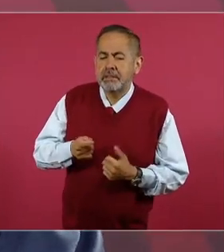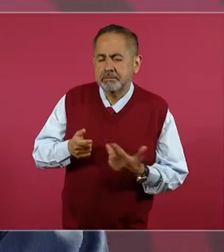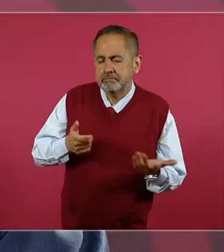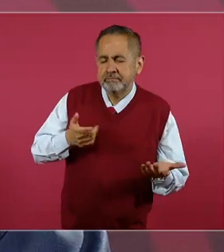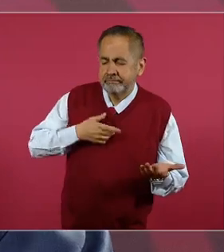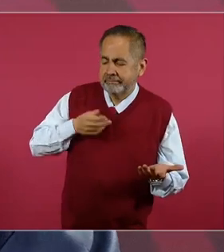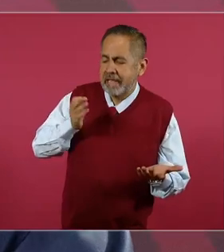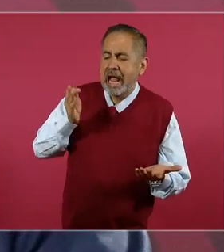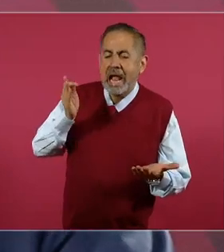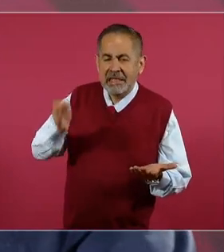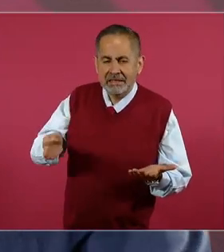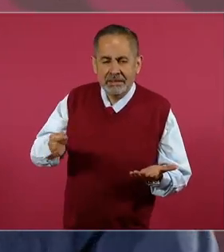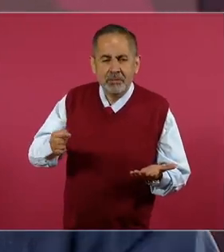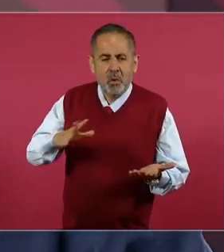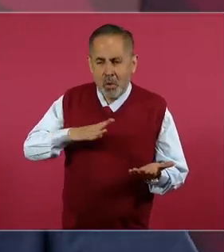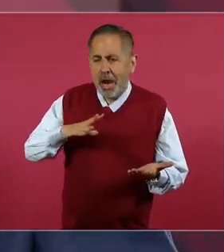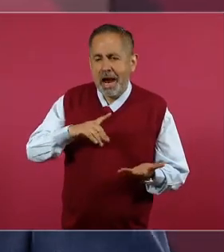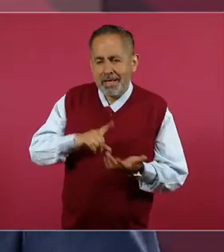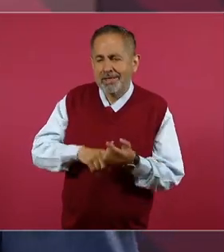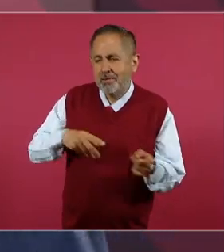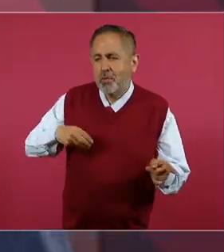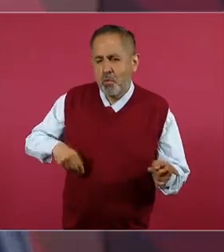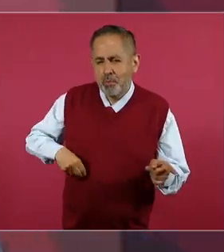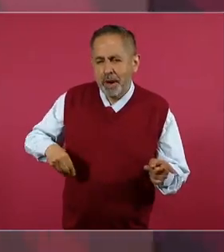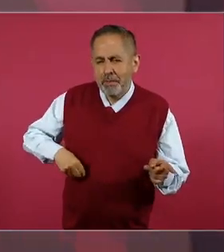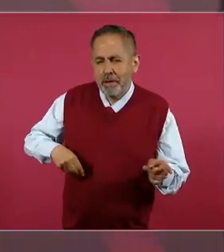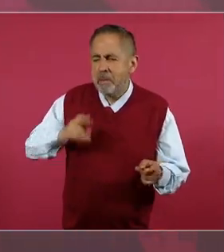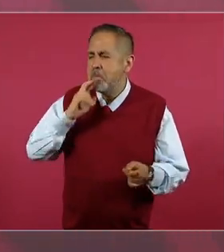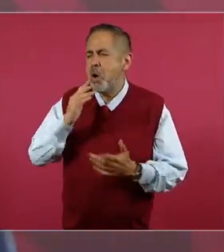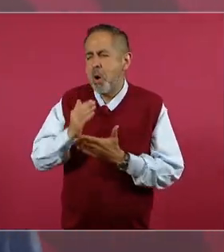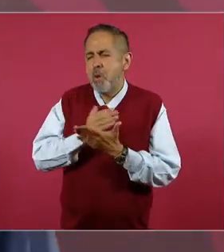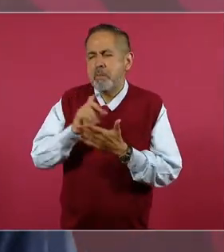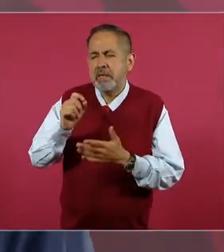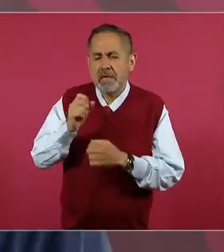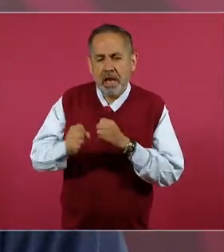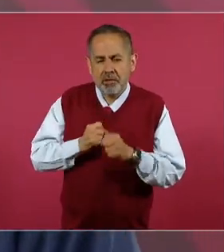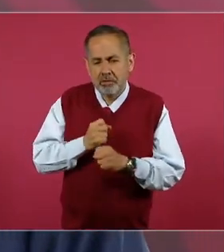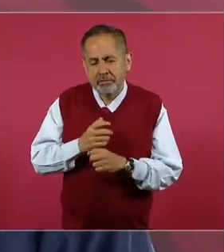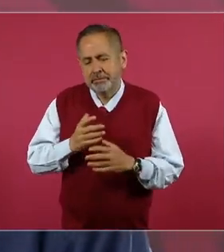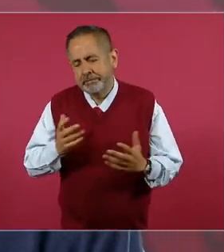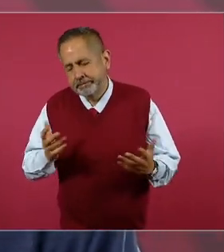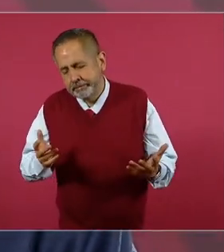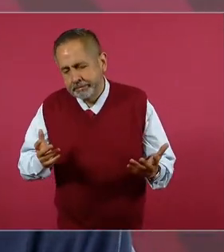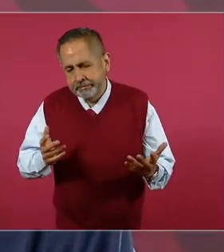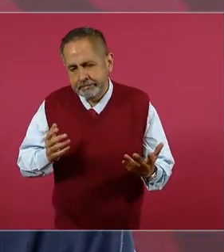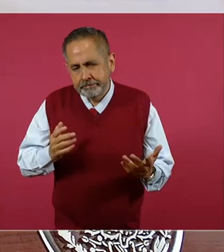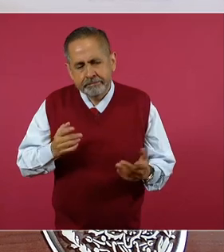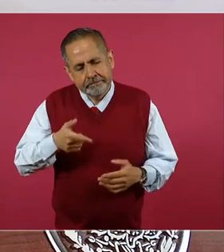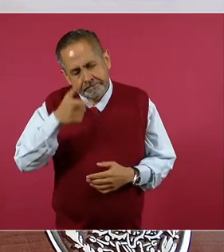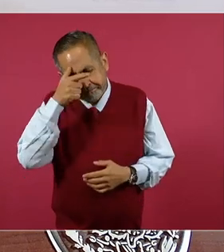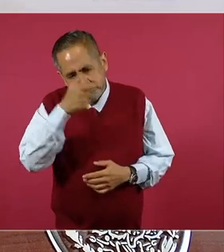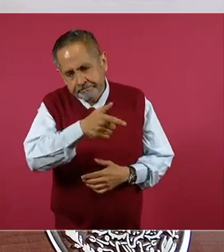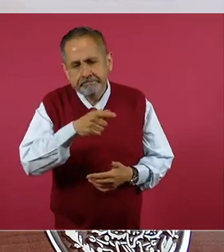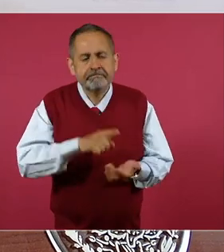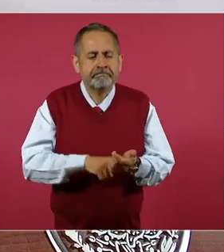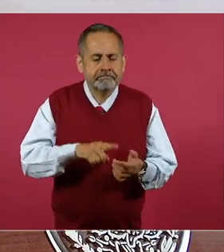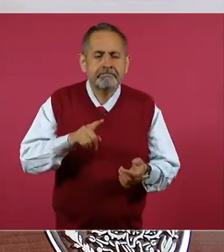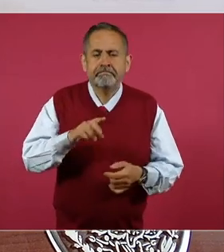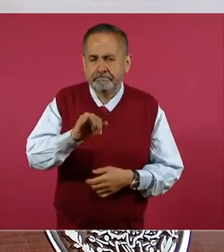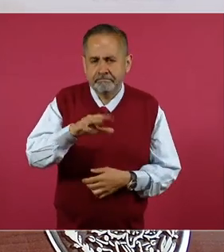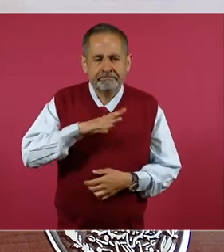está aceptando de que sí hay